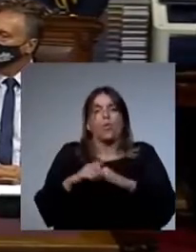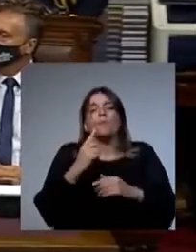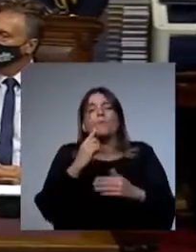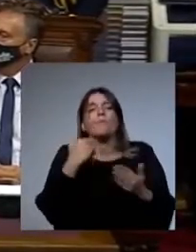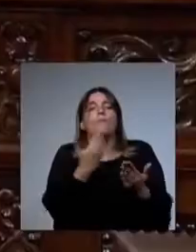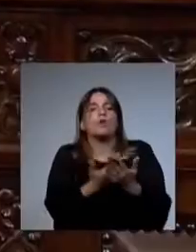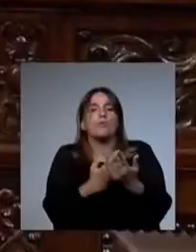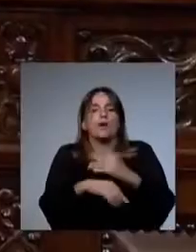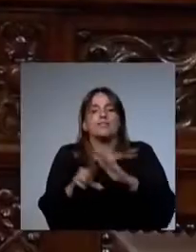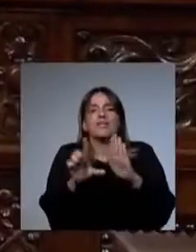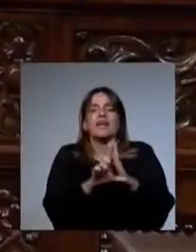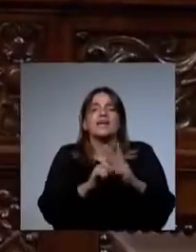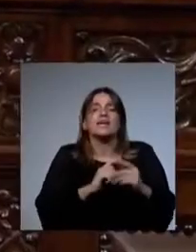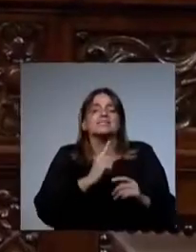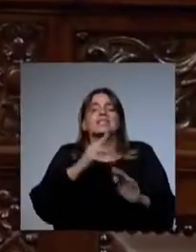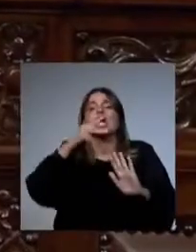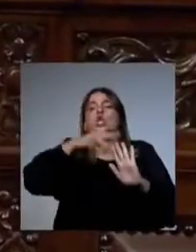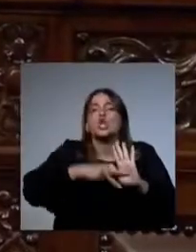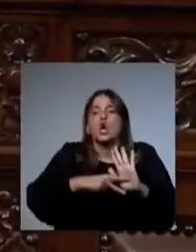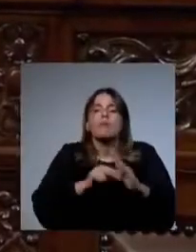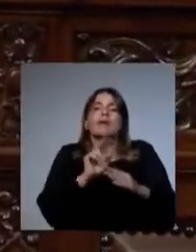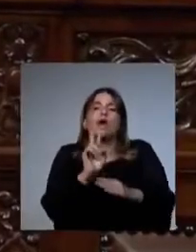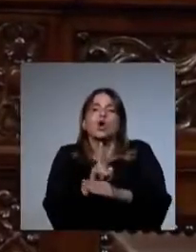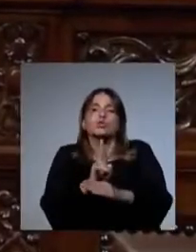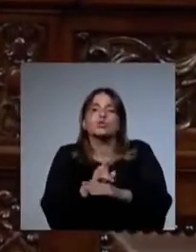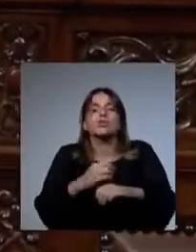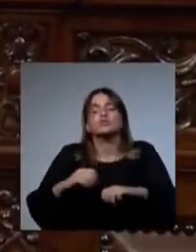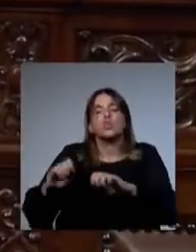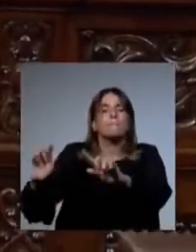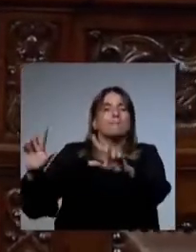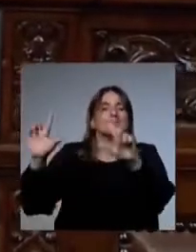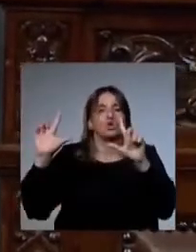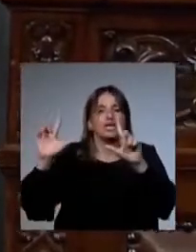establece normativa para regular la personería gremial.